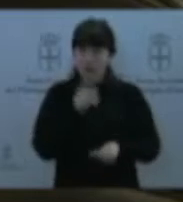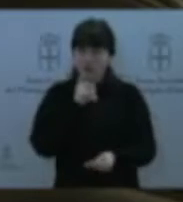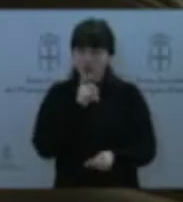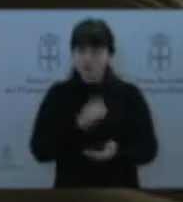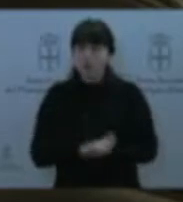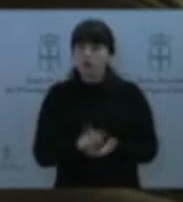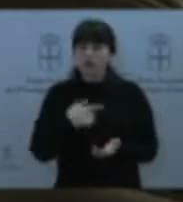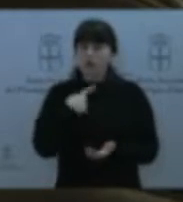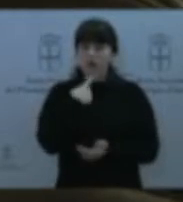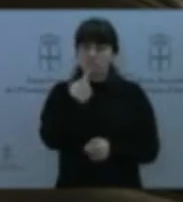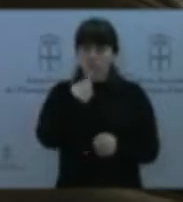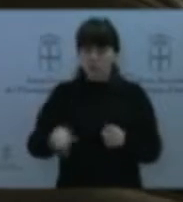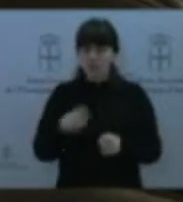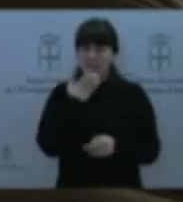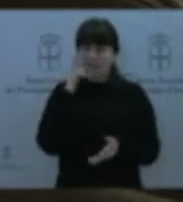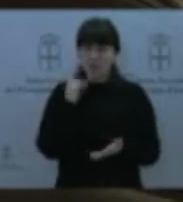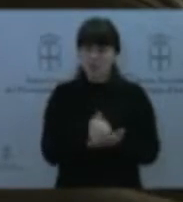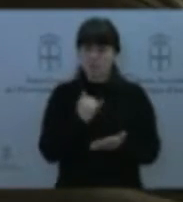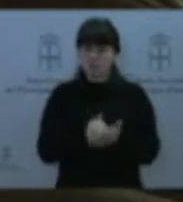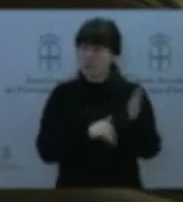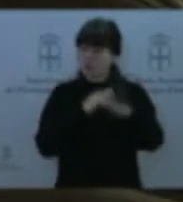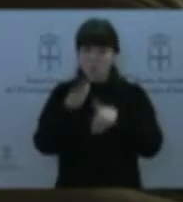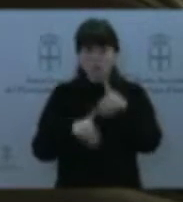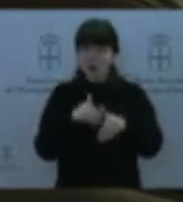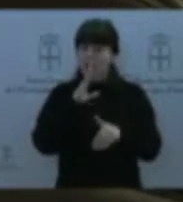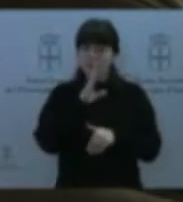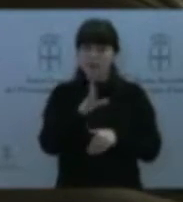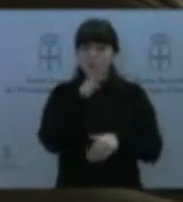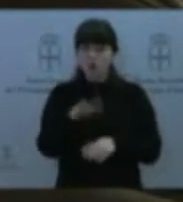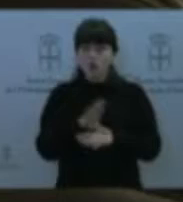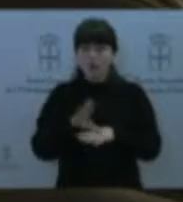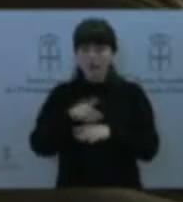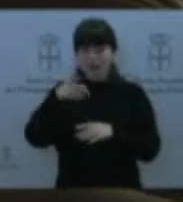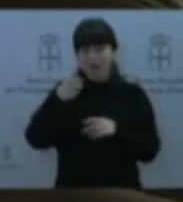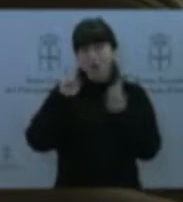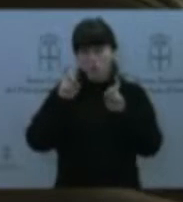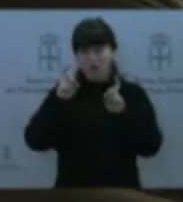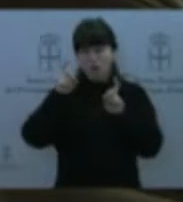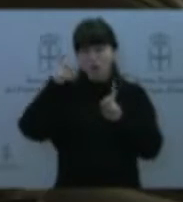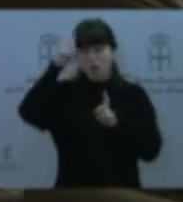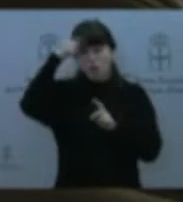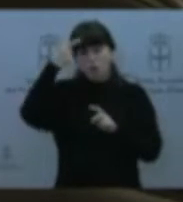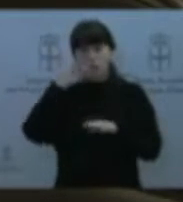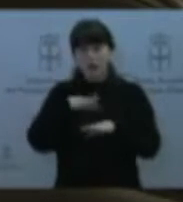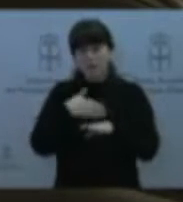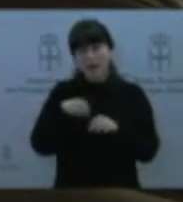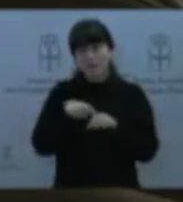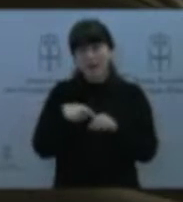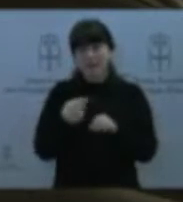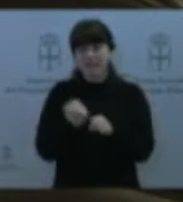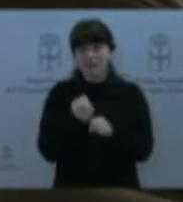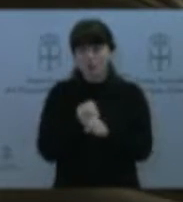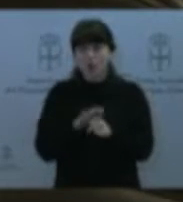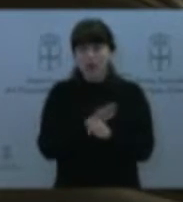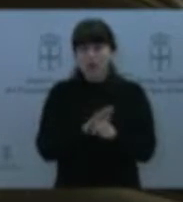convocado directamente por la Consejería de Educación y Cultura para cubrir plazas de personal laboral con la categoría, en su caso, de asistentes de museo, estas